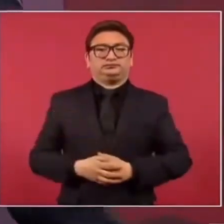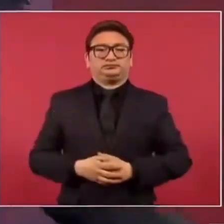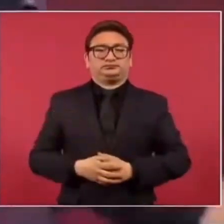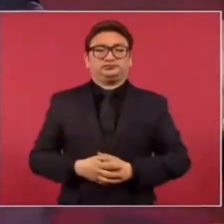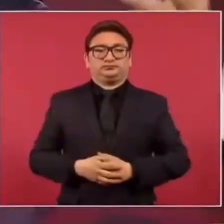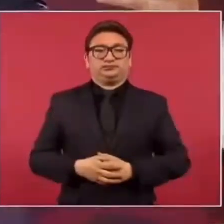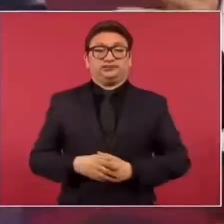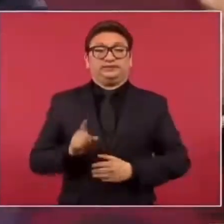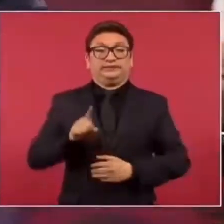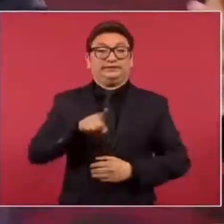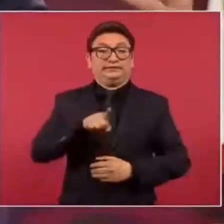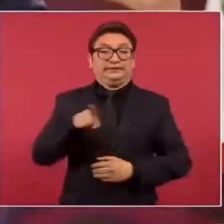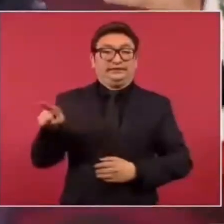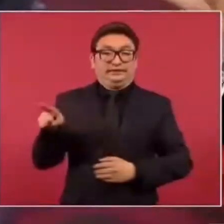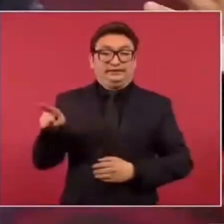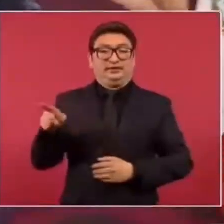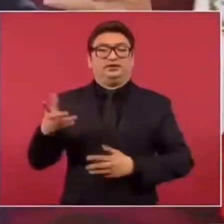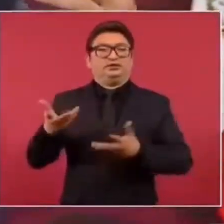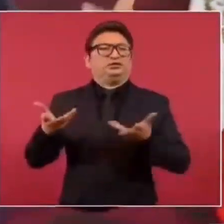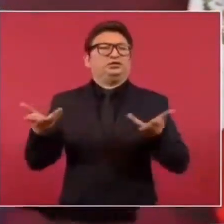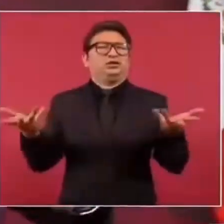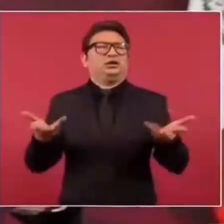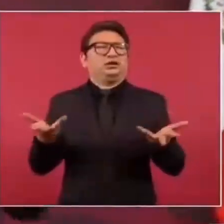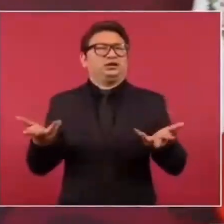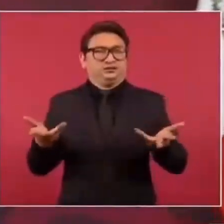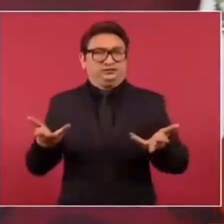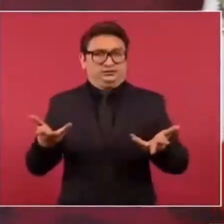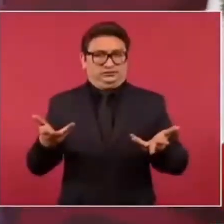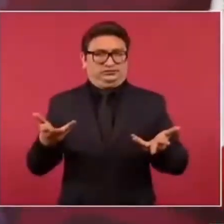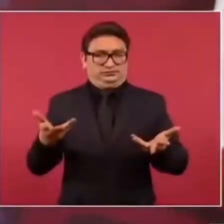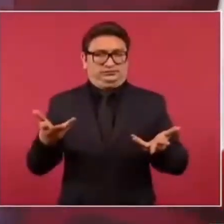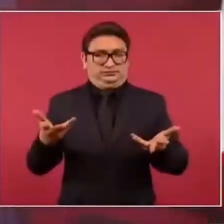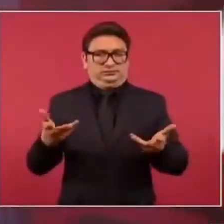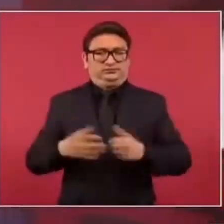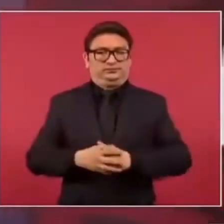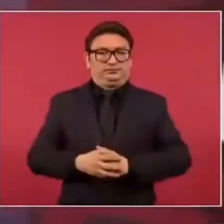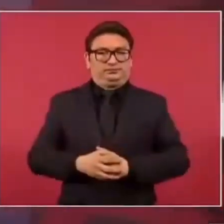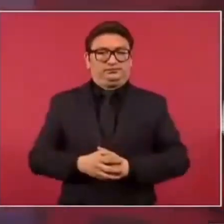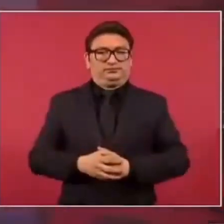lo que hacen los presidentes